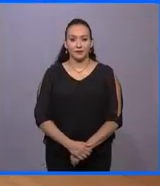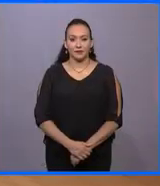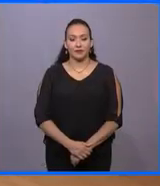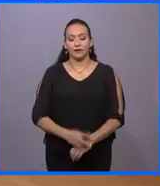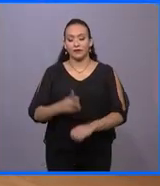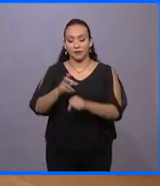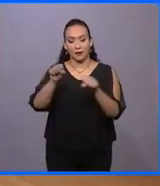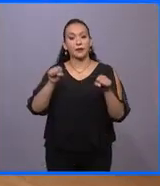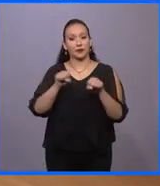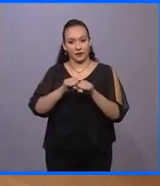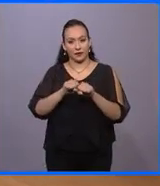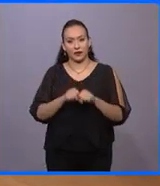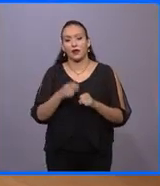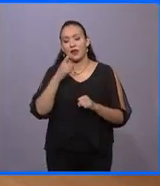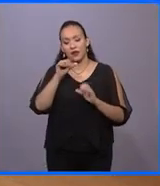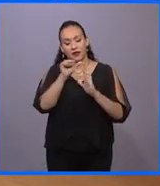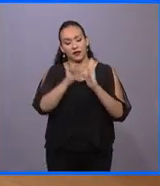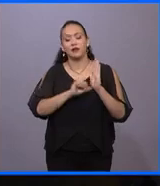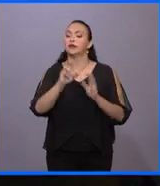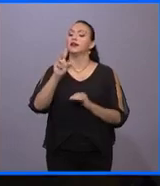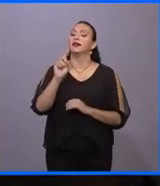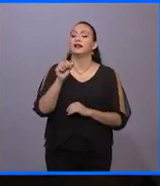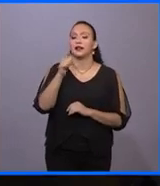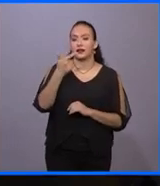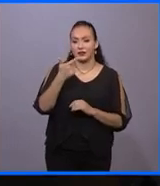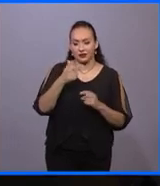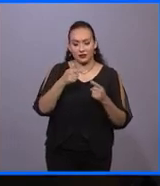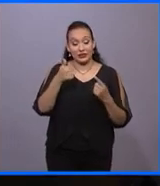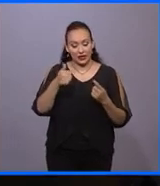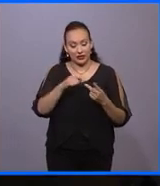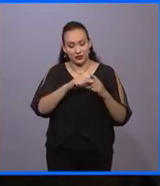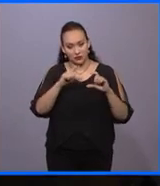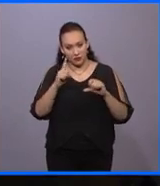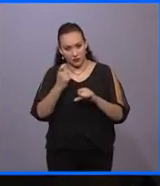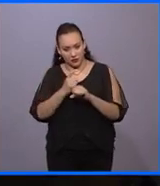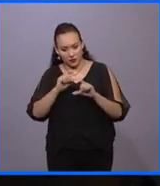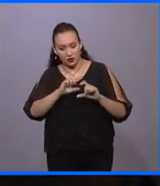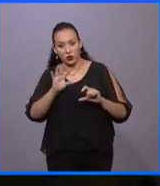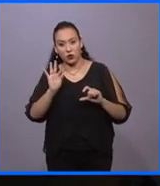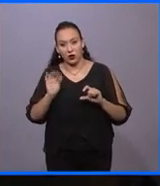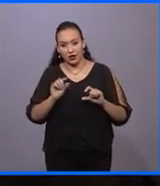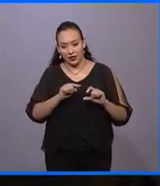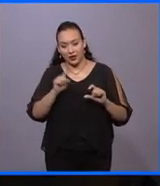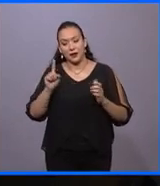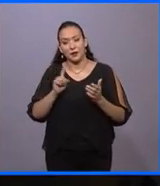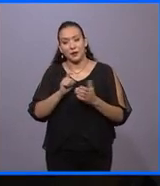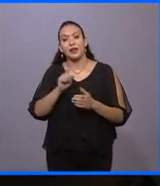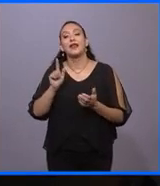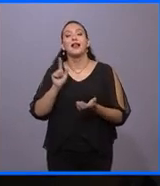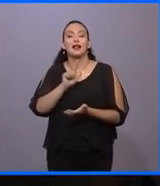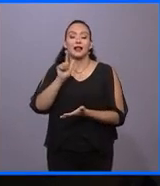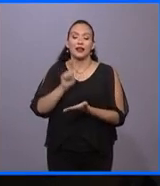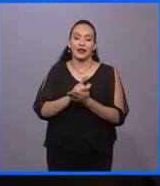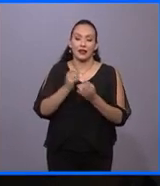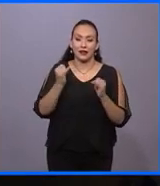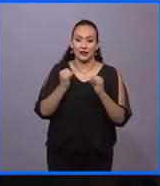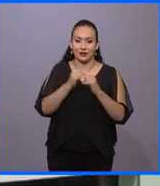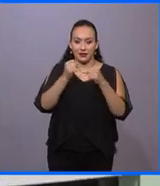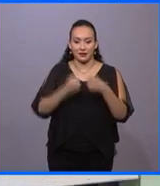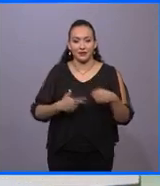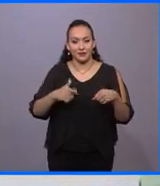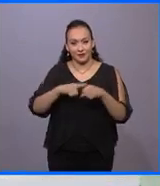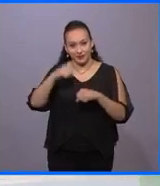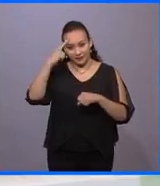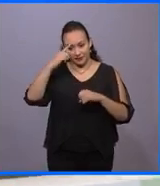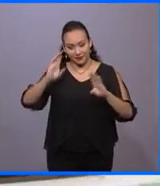La segunda sala determinó que los artículos 36, primer párrafo, y 40, primer párrafo de la Ley del Instituto de Seguridad Social para